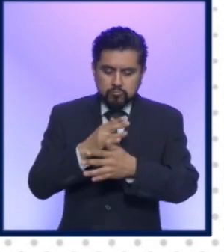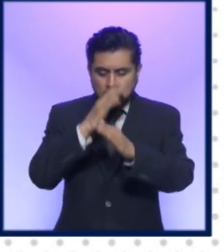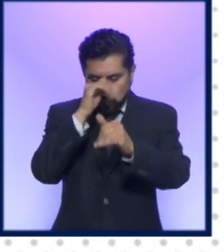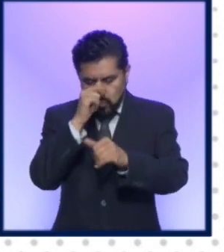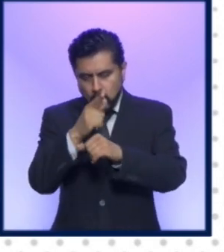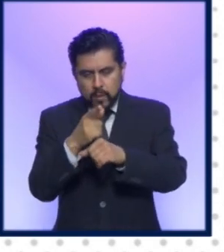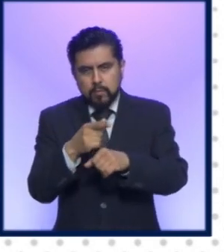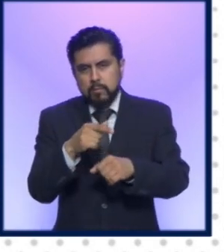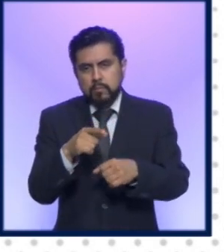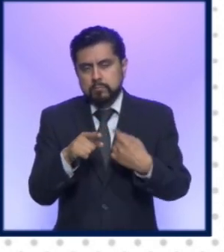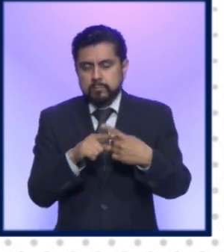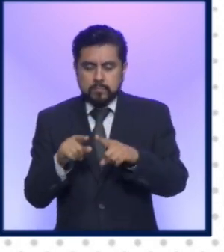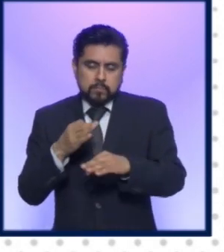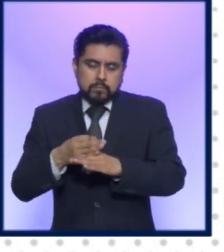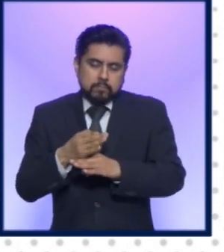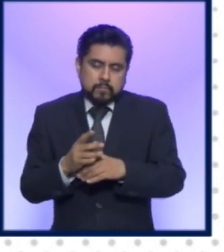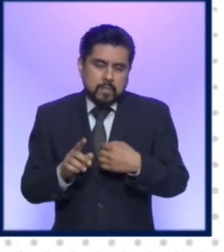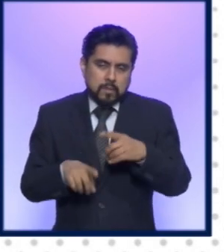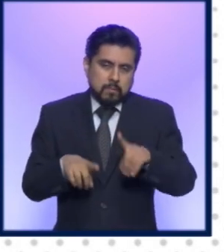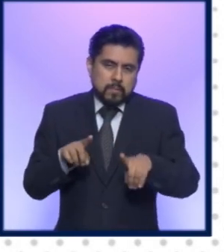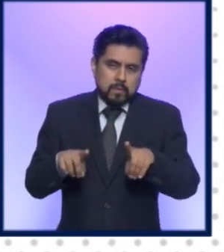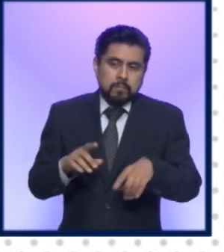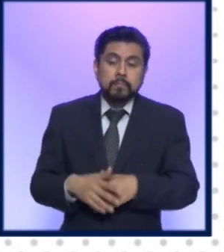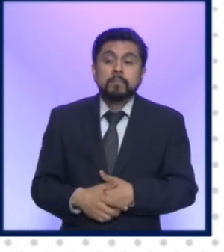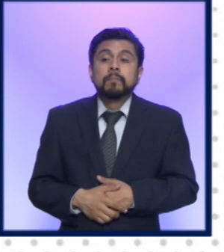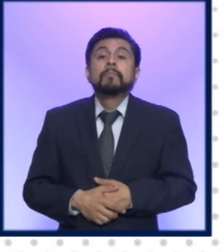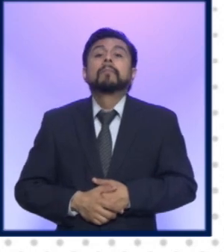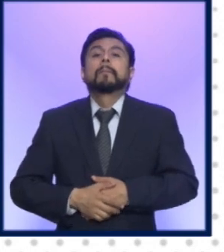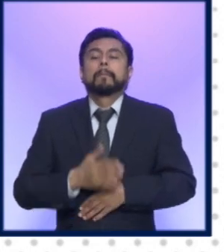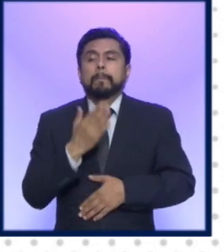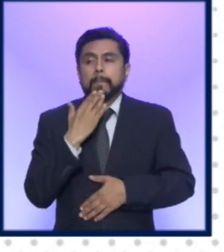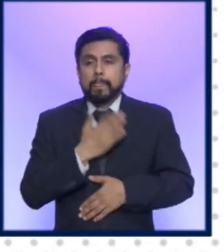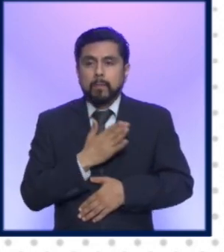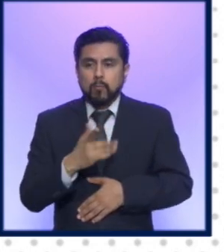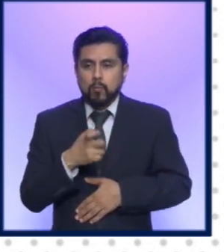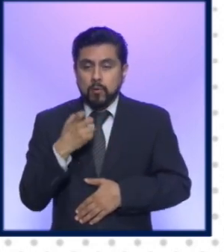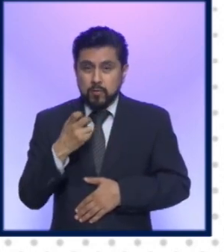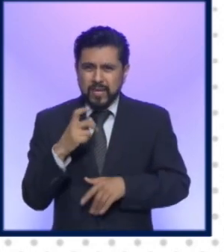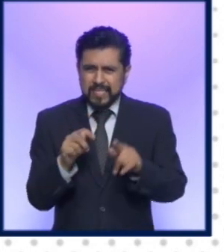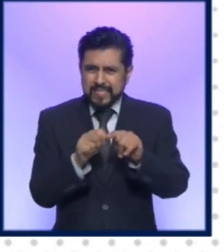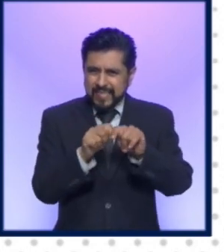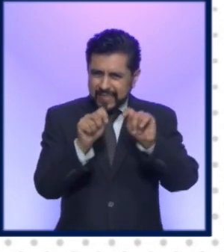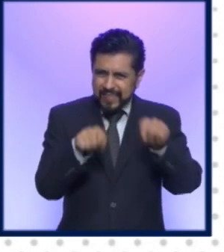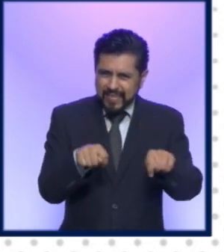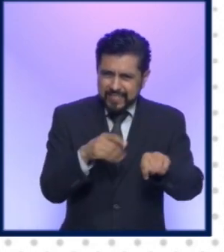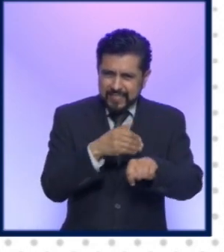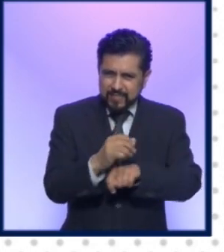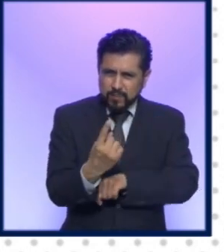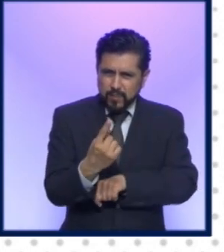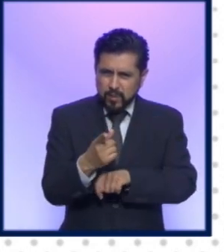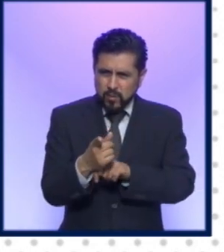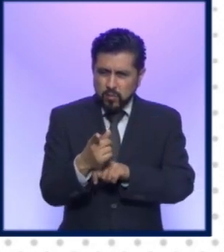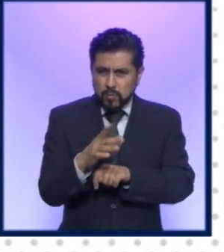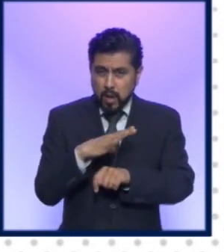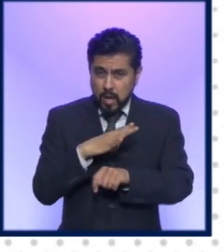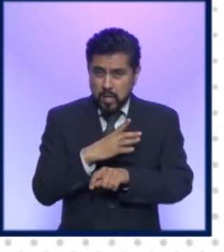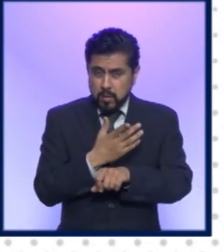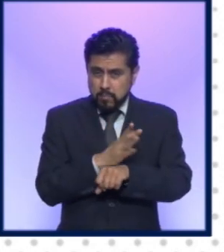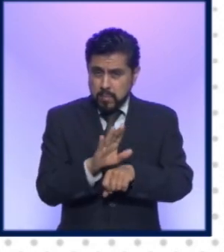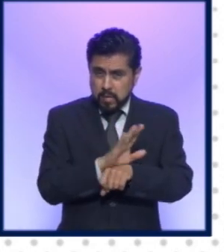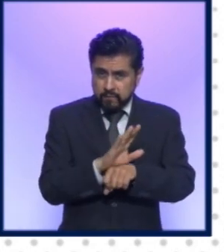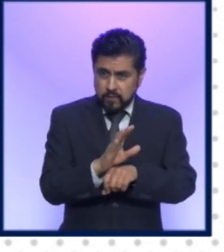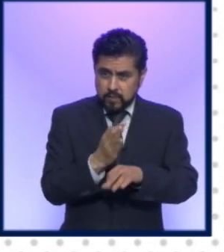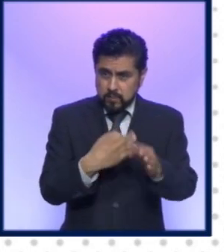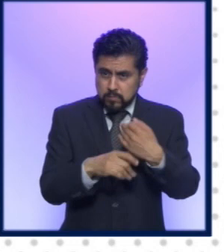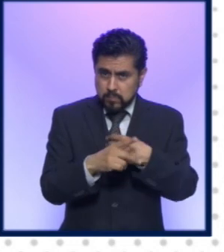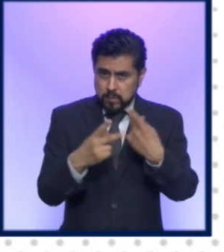ahorita comentando conversando exactamente Carmelo Bueno pues esta tesis tiene algún beneficio para la ciudadanía a